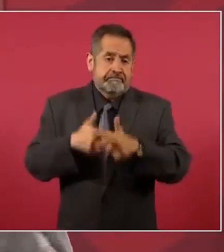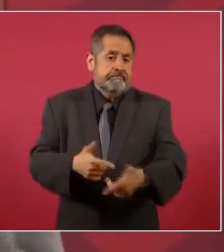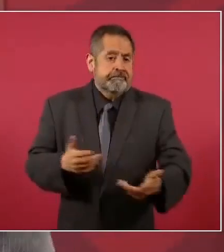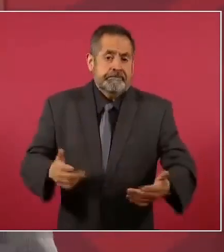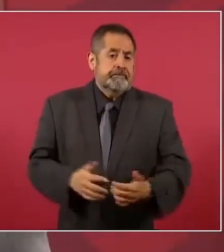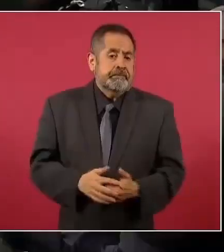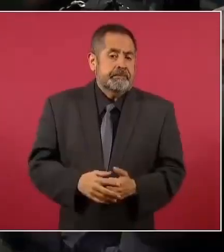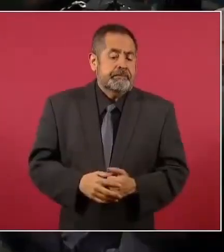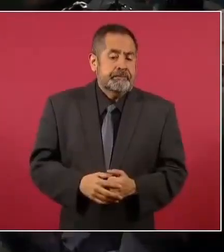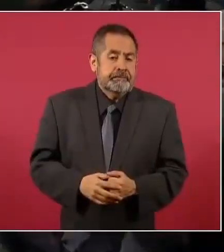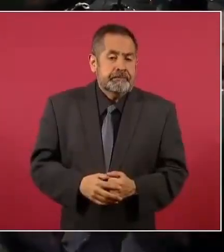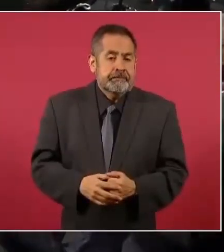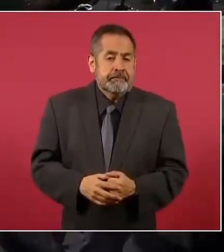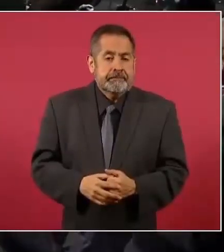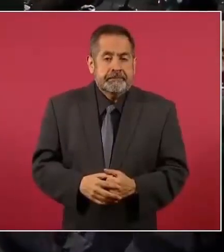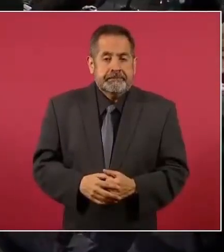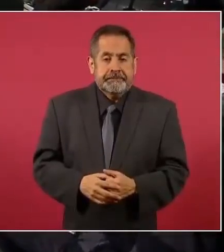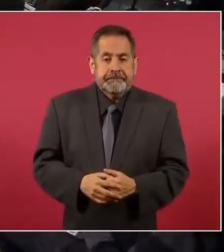porque